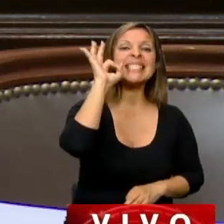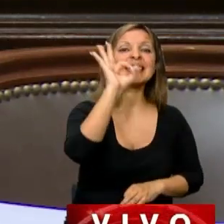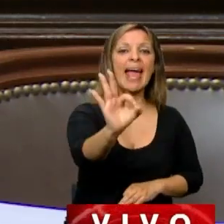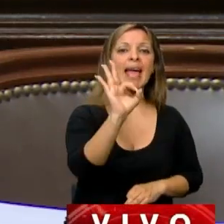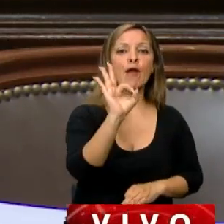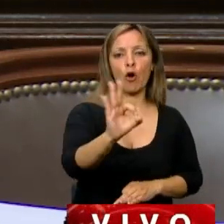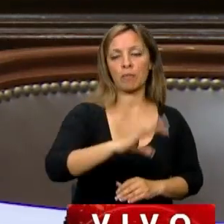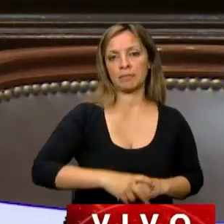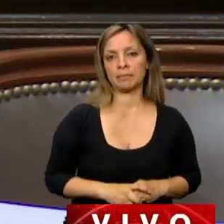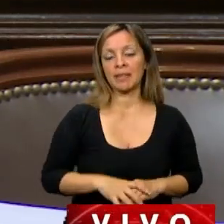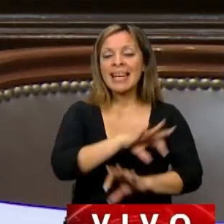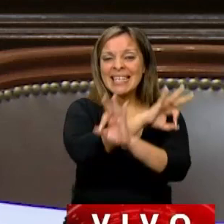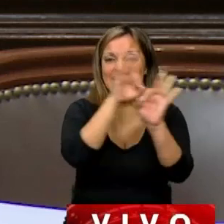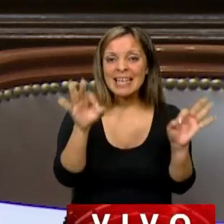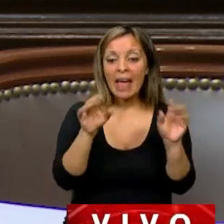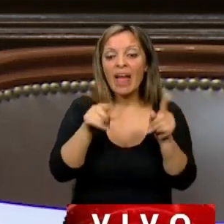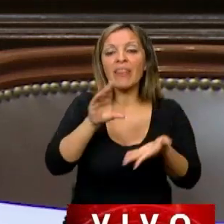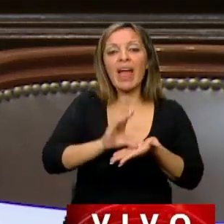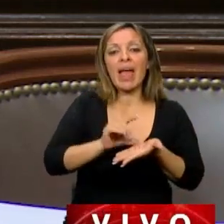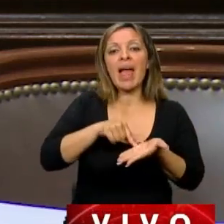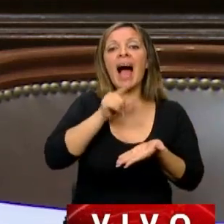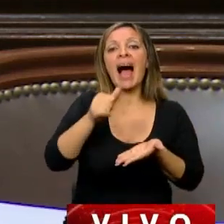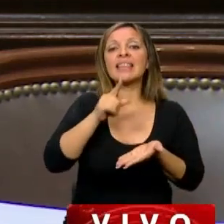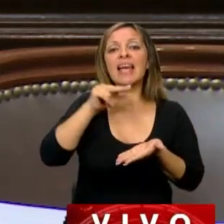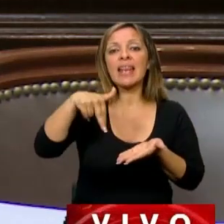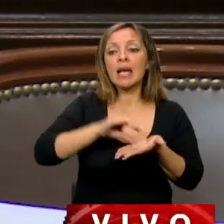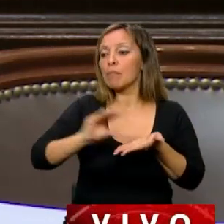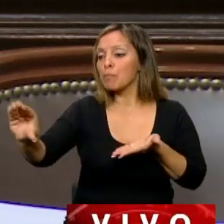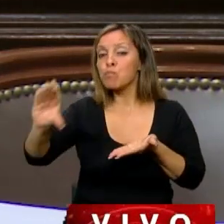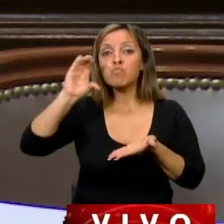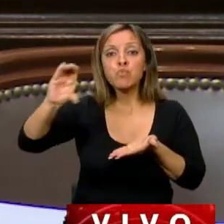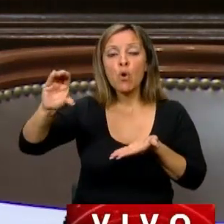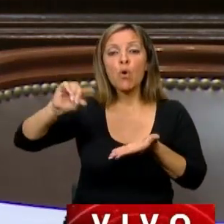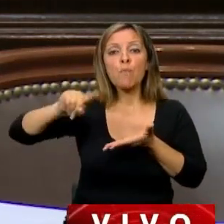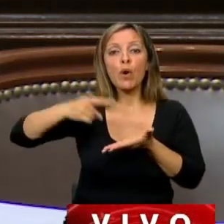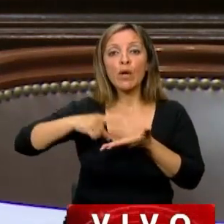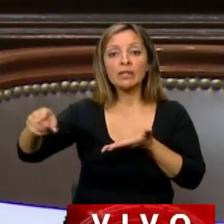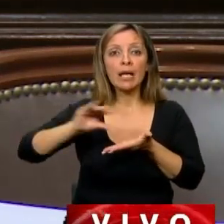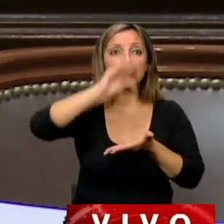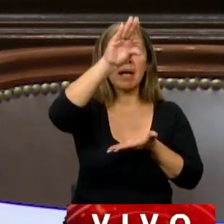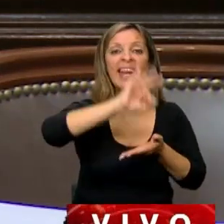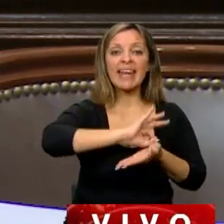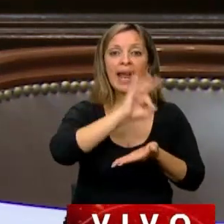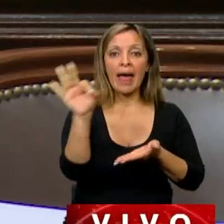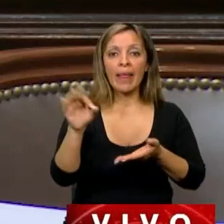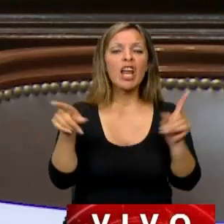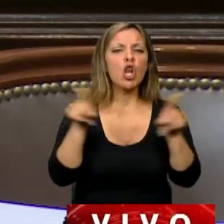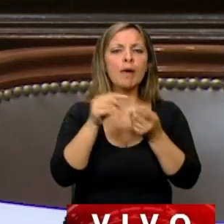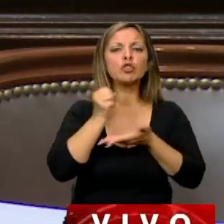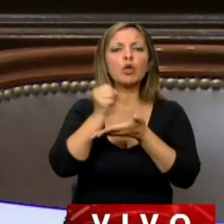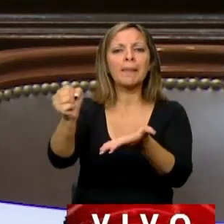peso de esos ATN. Decirles, por ejemplo, que lo mismo pasa en el subsidio del transporte, más